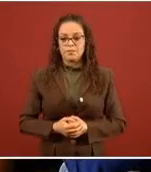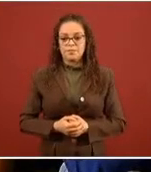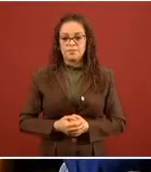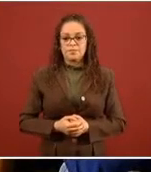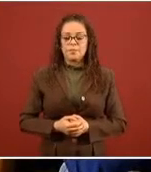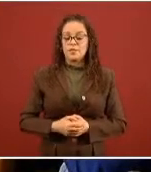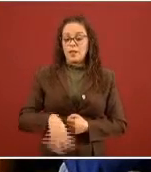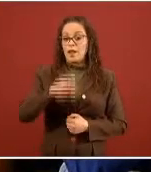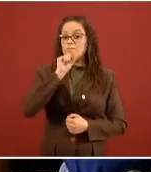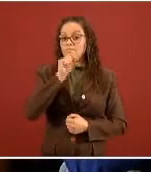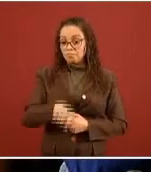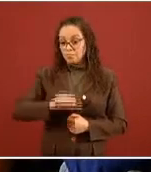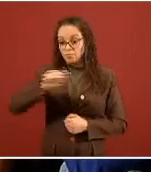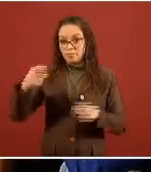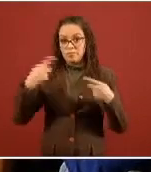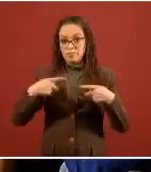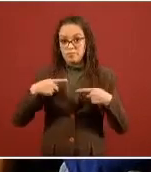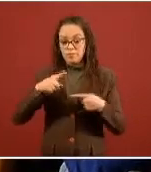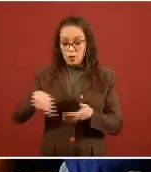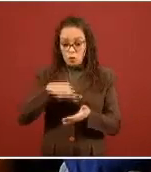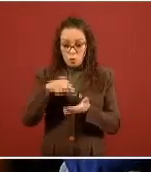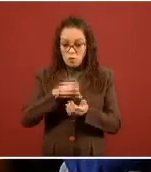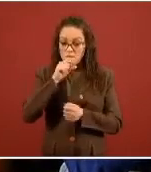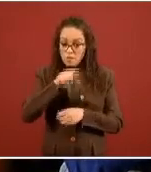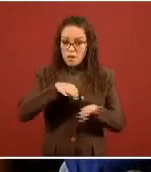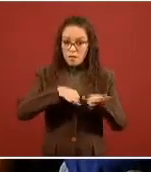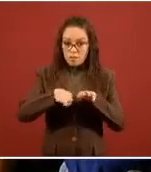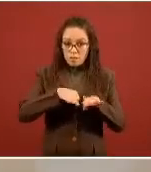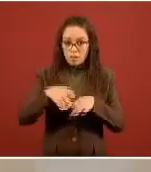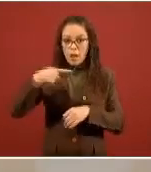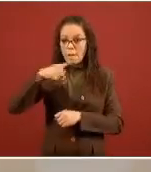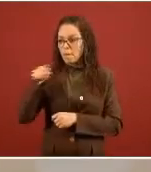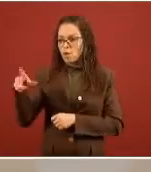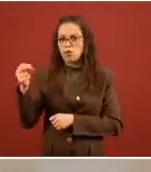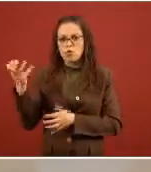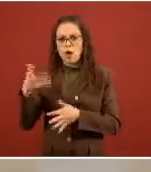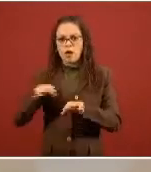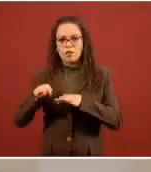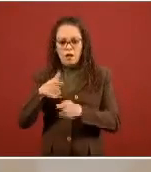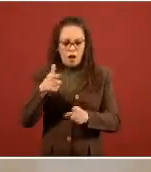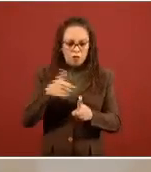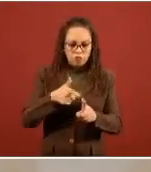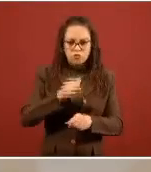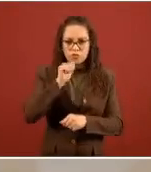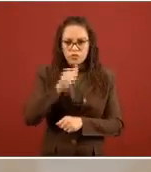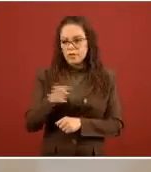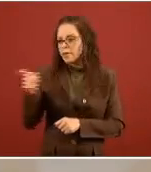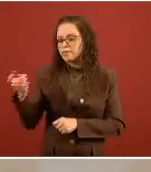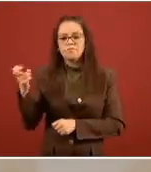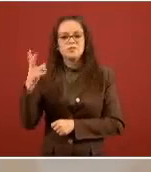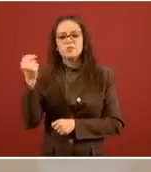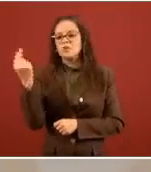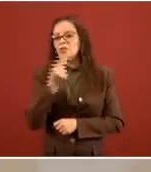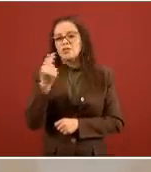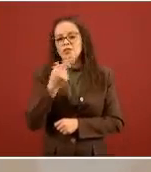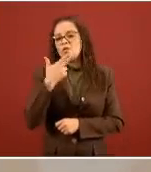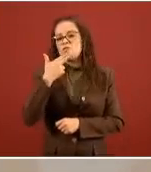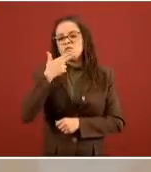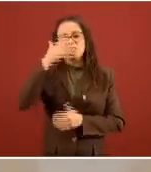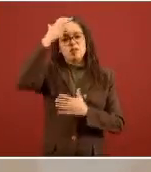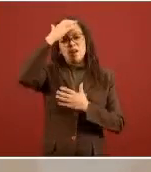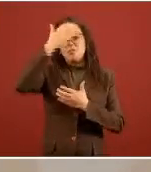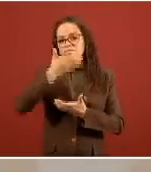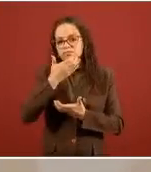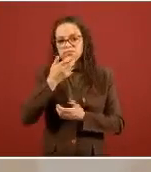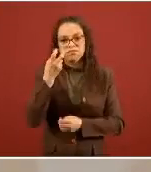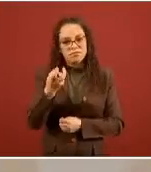se hace soldadura, pero no está directamente ahí, no necesita utilizar este tipo de mascarilla. ¿Por qué